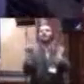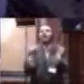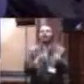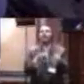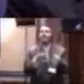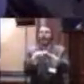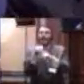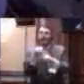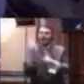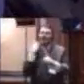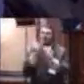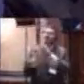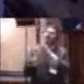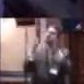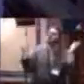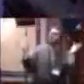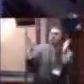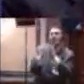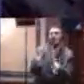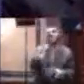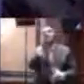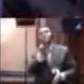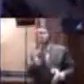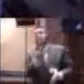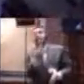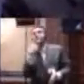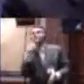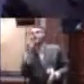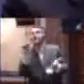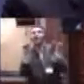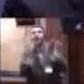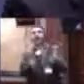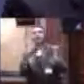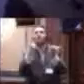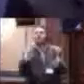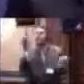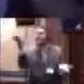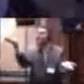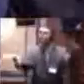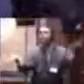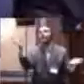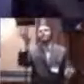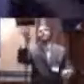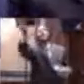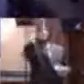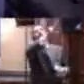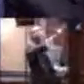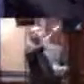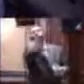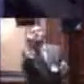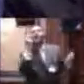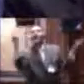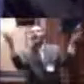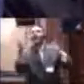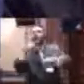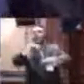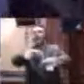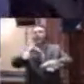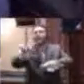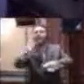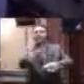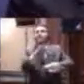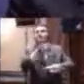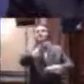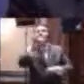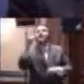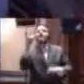que compararlo. México es un país de 110 millones de habitantes y su listado de electores, el número de